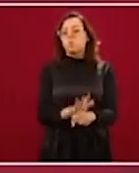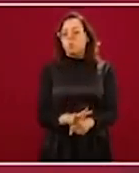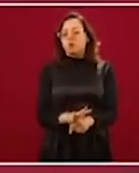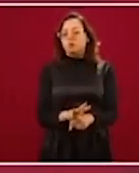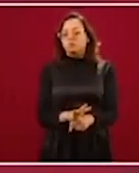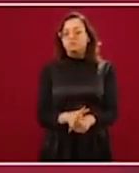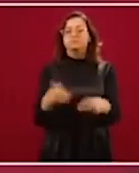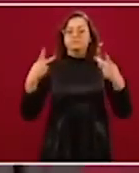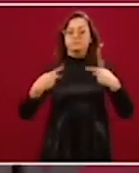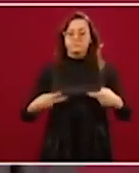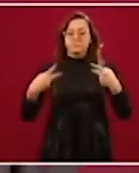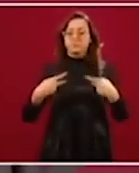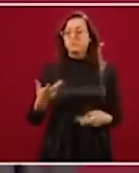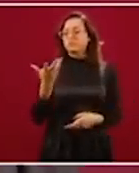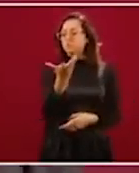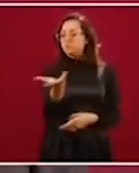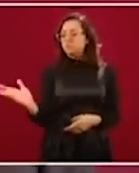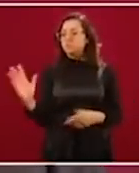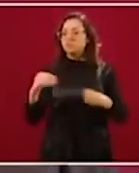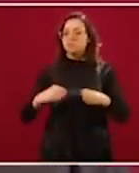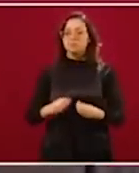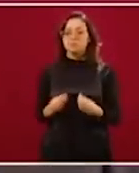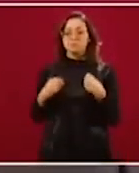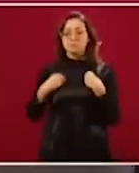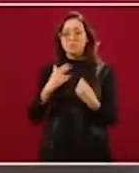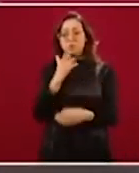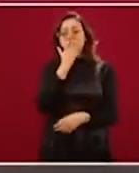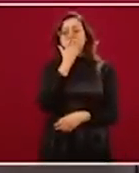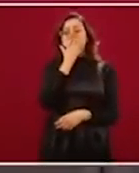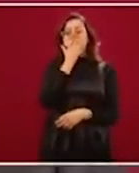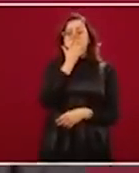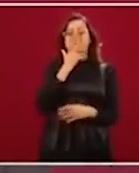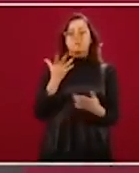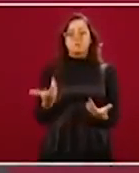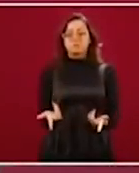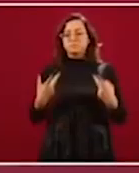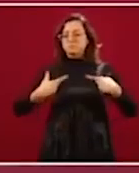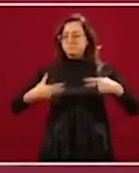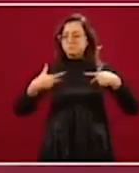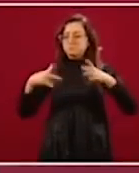de las personas, el cuidar a la gente.